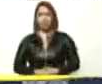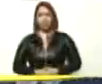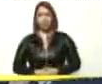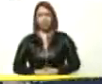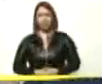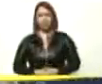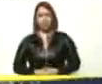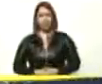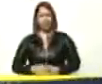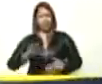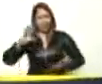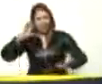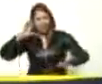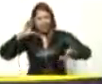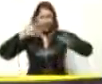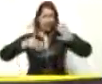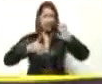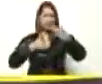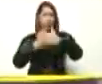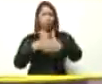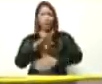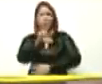volcado en contra, del país,